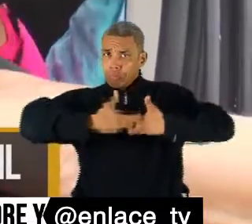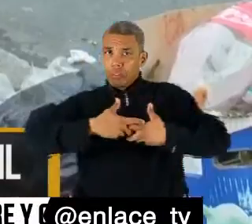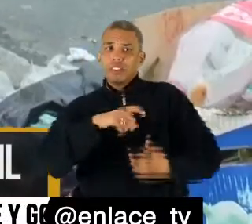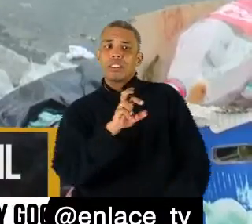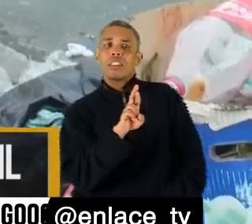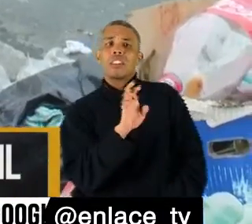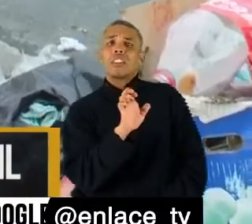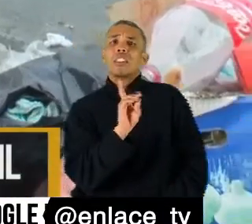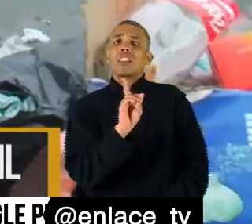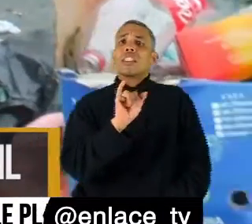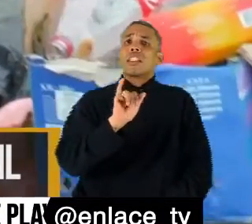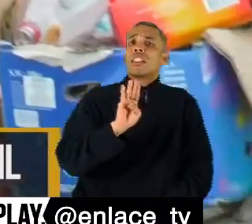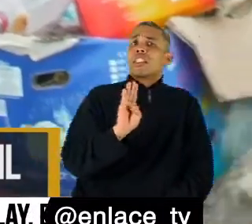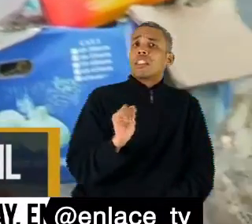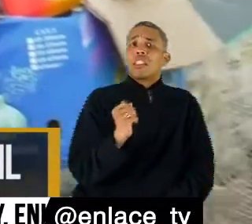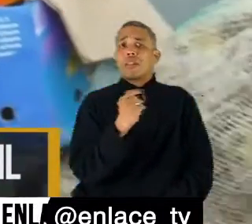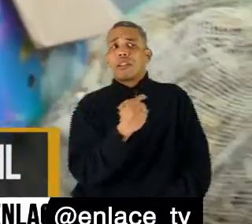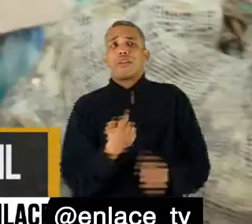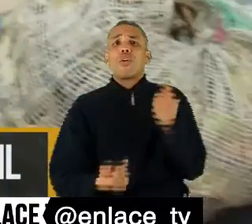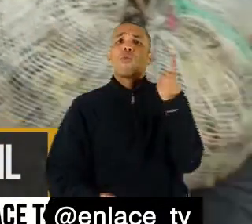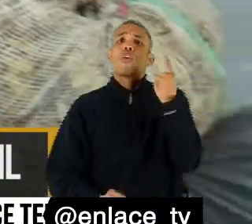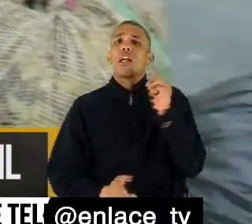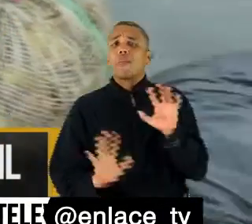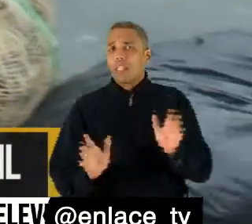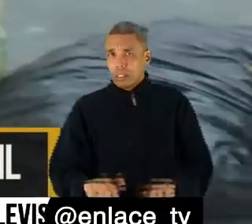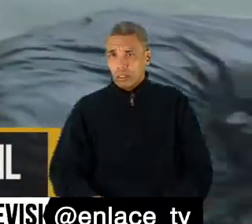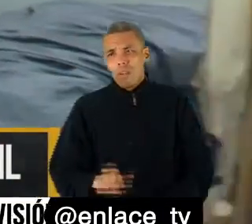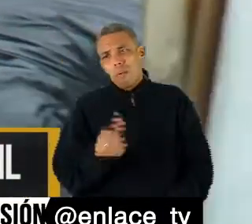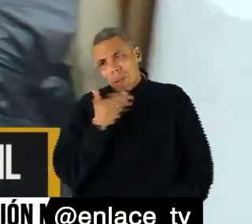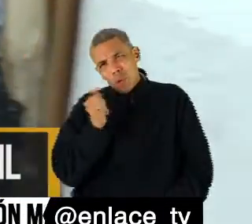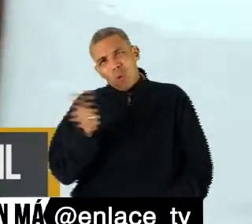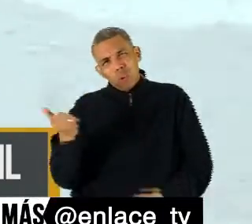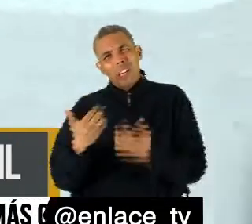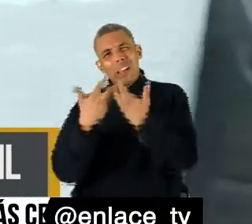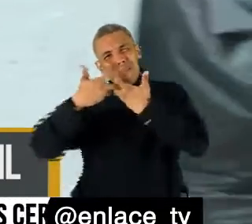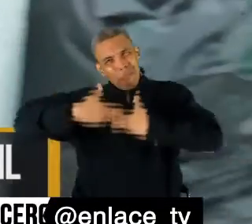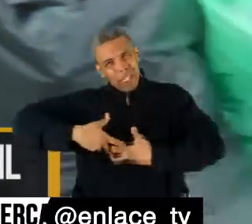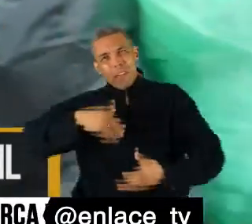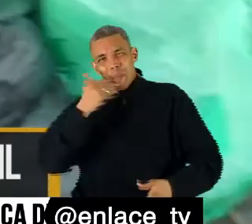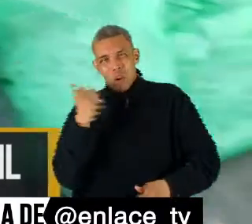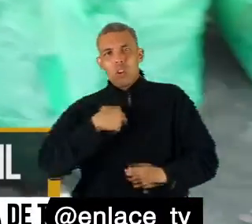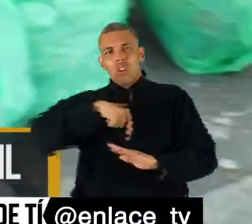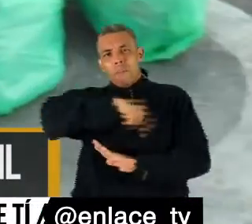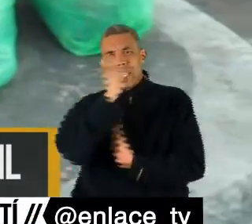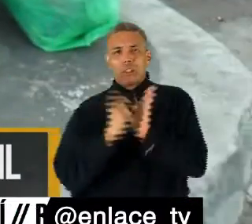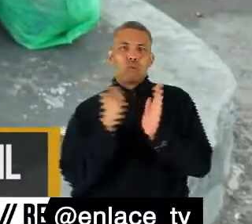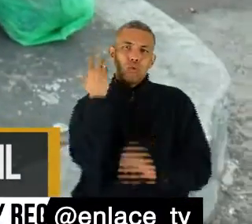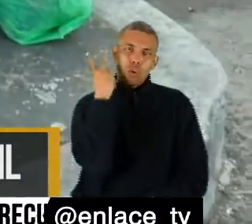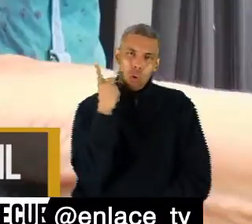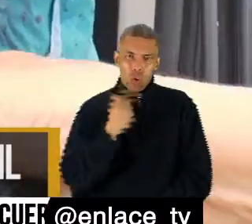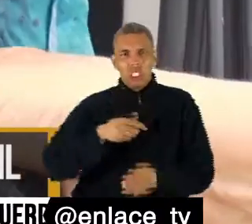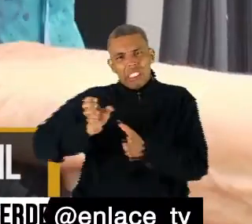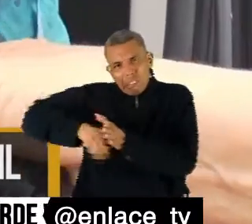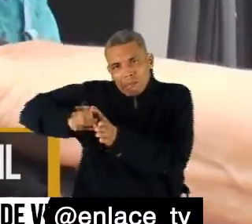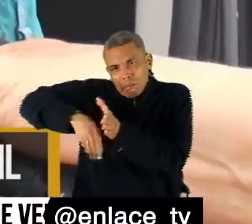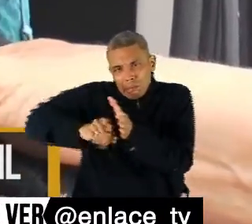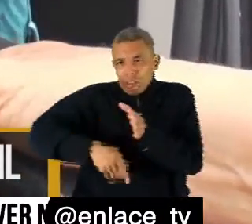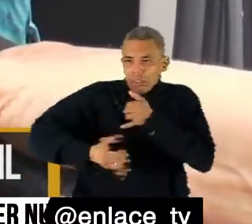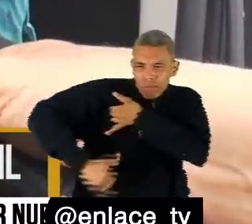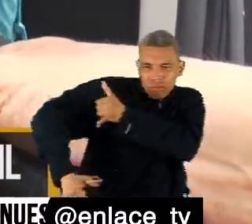haga aseo a toda la ciudad permanentemente. ¿Es que recorre la ciudad, la mayoría de la ciudad está así? Sí, la mayoría de la ciudad está así, sobre todo el